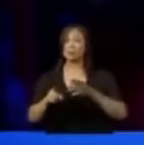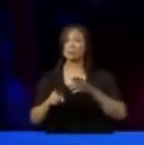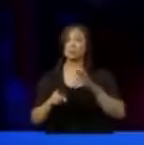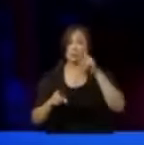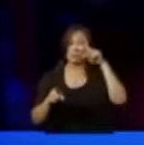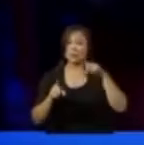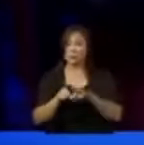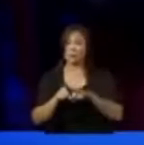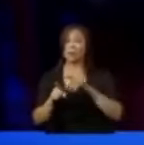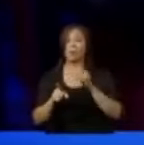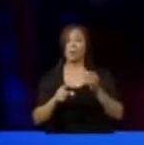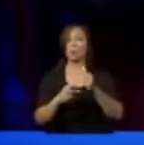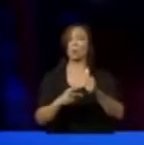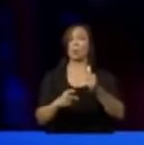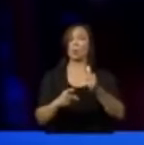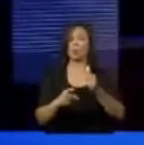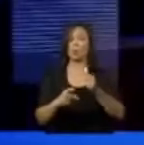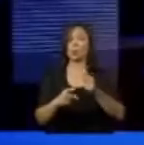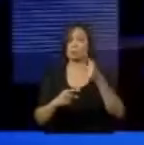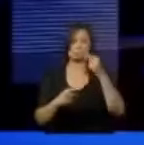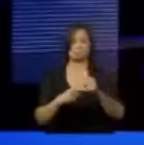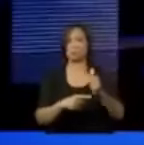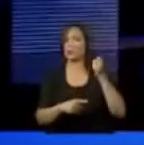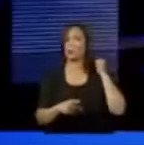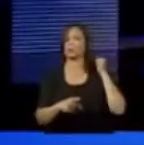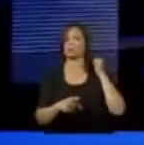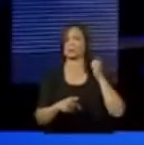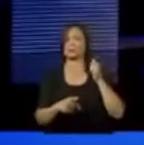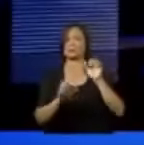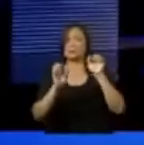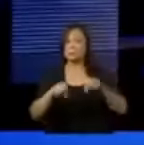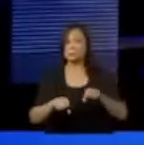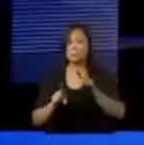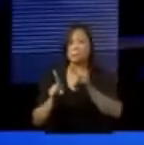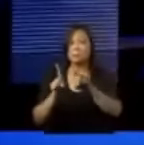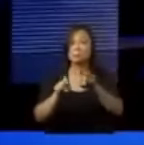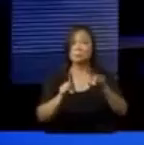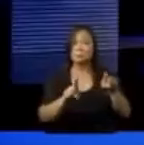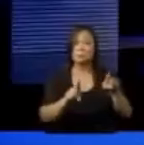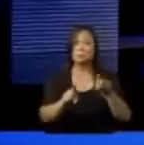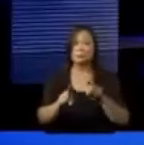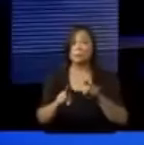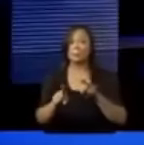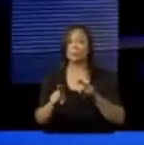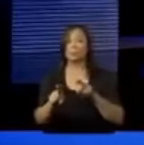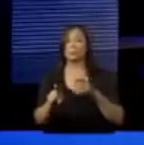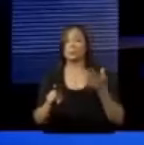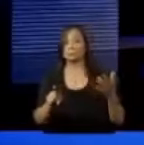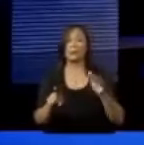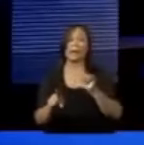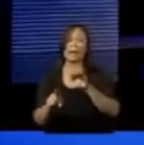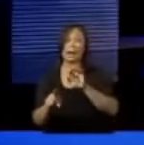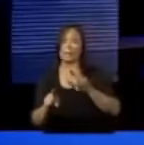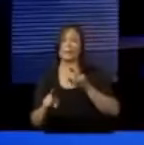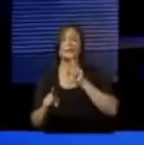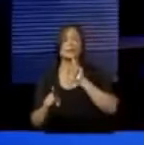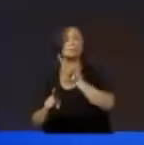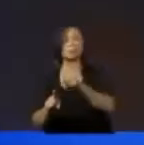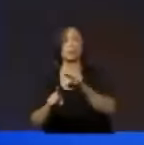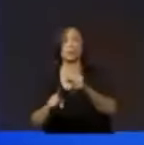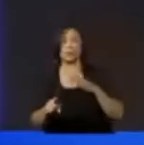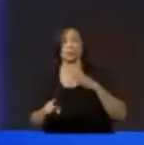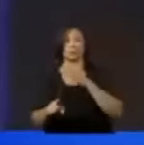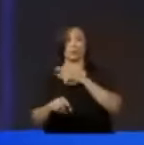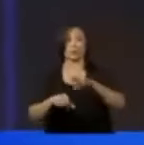¿Ustedes estarían a favor o en contra de esa opción? Candidato. Bueno, Martín. En el caso